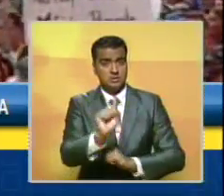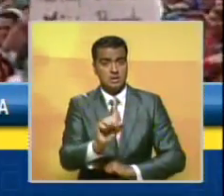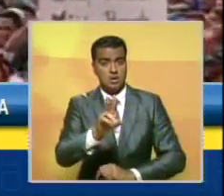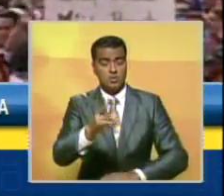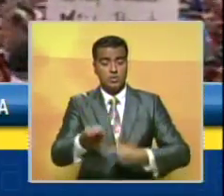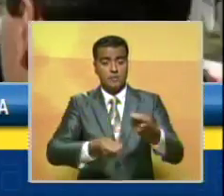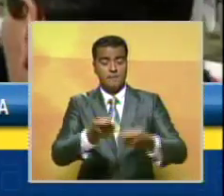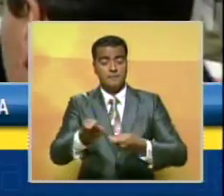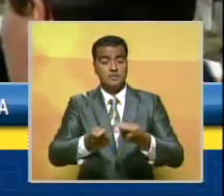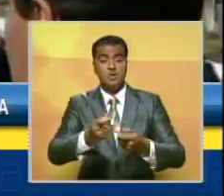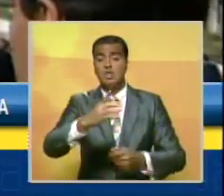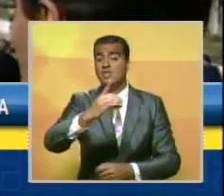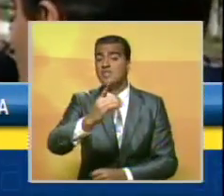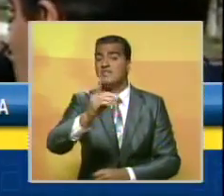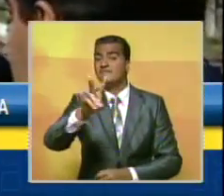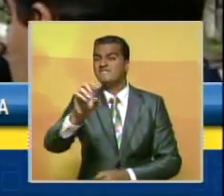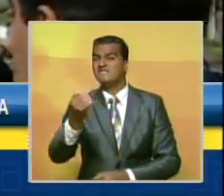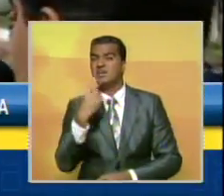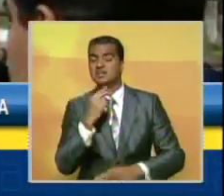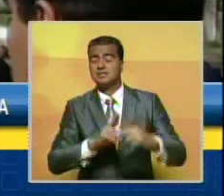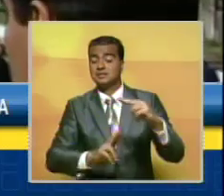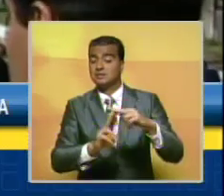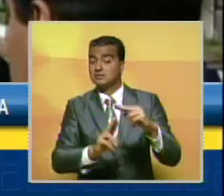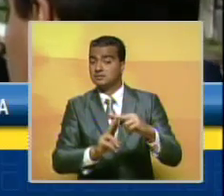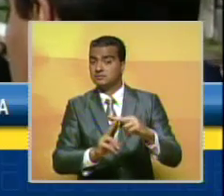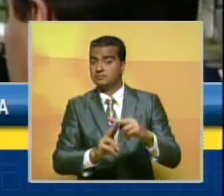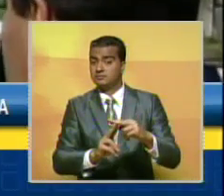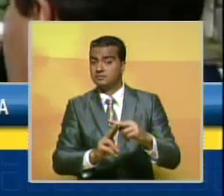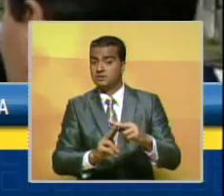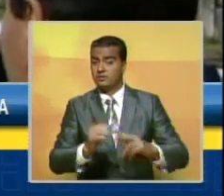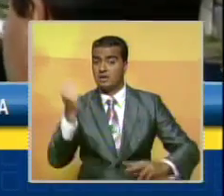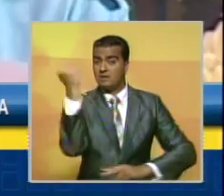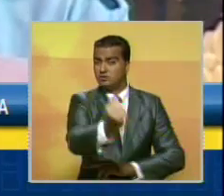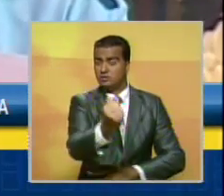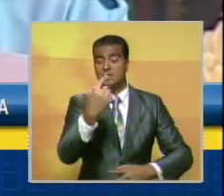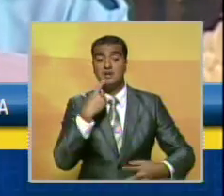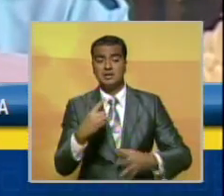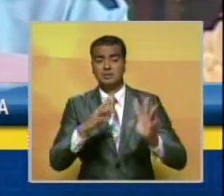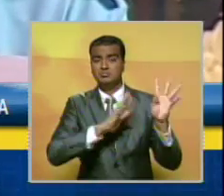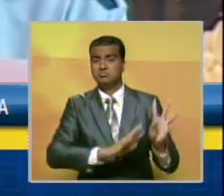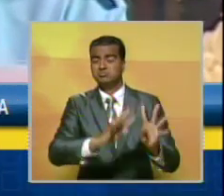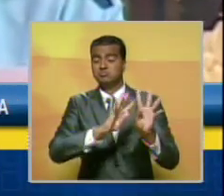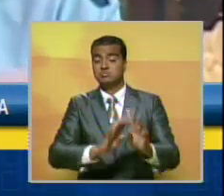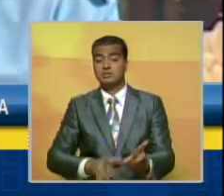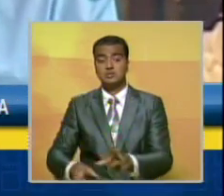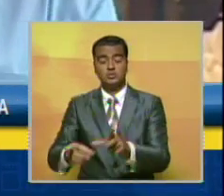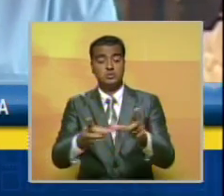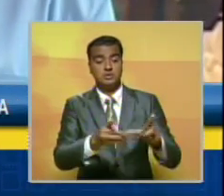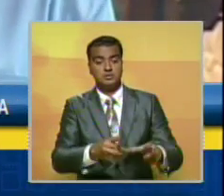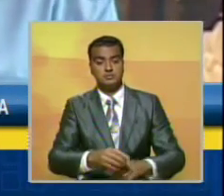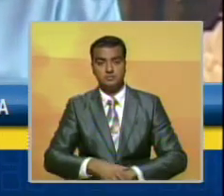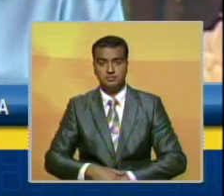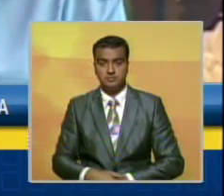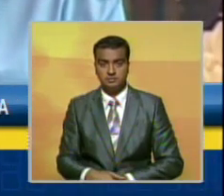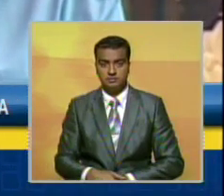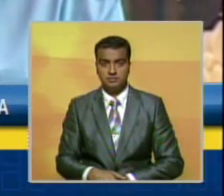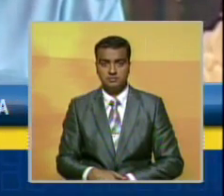comercio exterior, Dani Vargas, en el estado Táchira, quien fue acuchillado en las manifestaciones violentas en ese entidad. Dani Vargas,